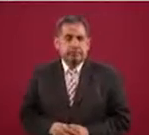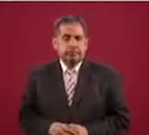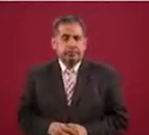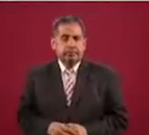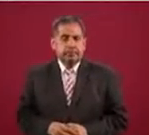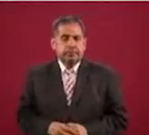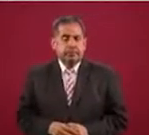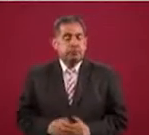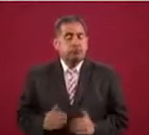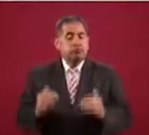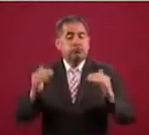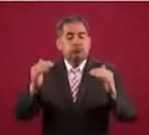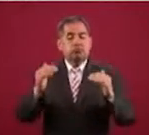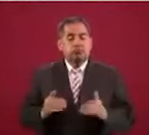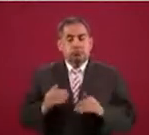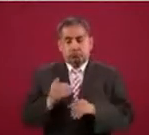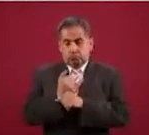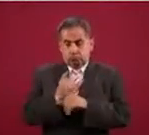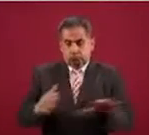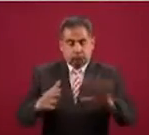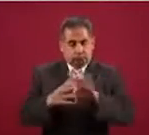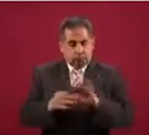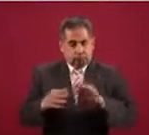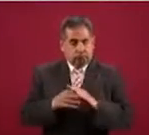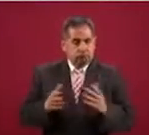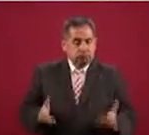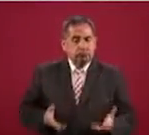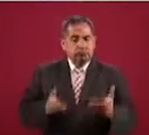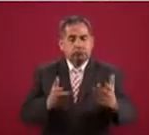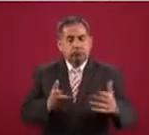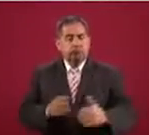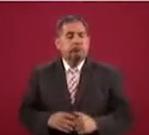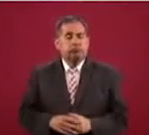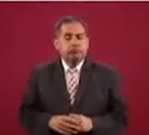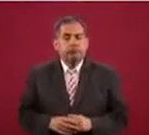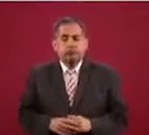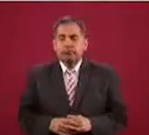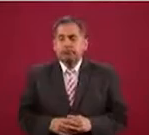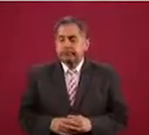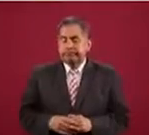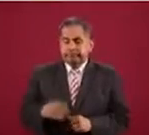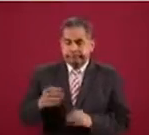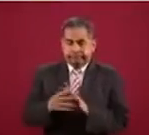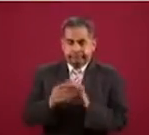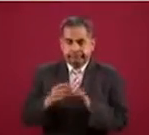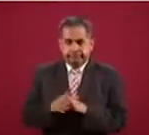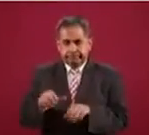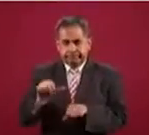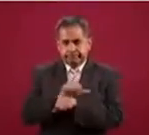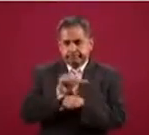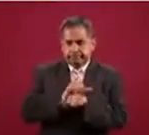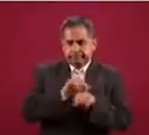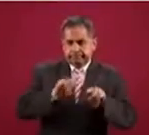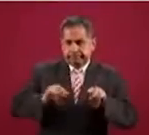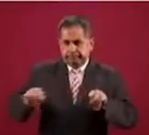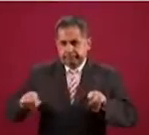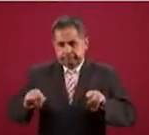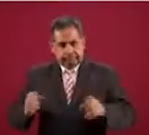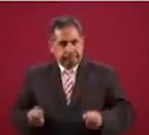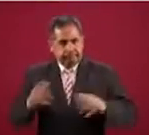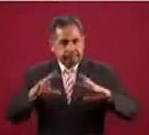siguiendo con la información que les estamos proporcionando en lo que se refiere a vehículos tenemos